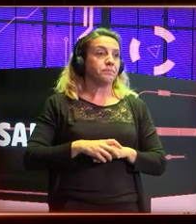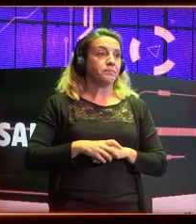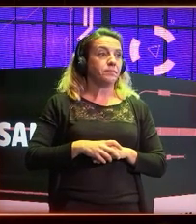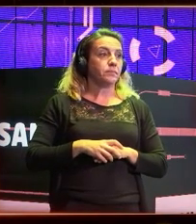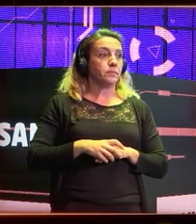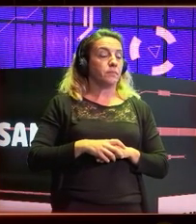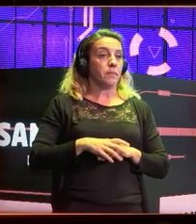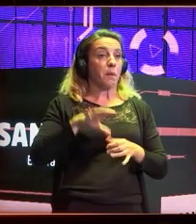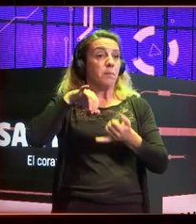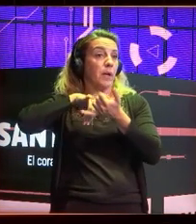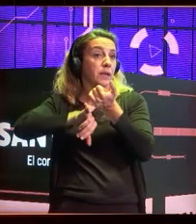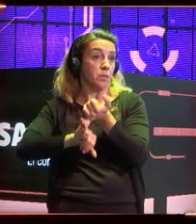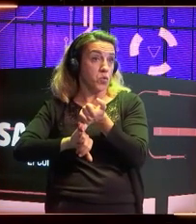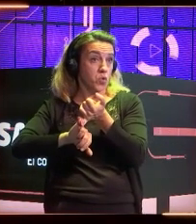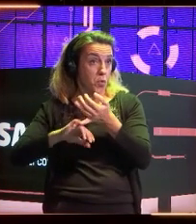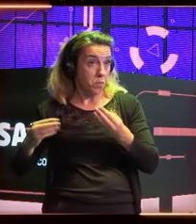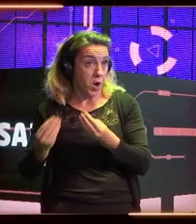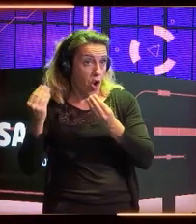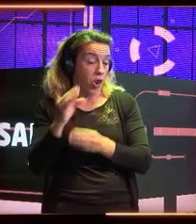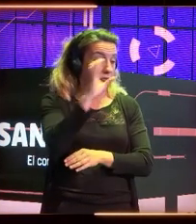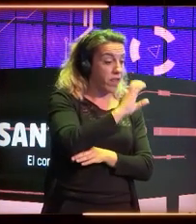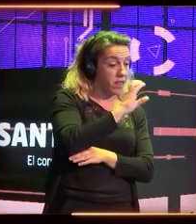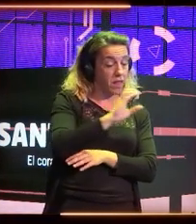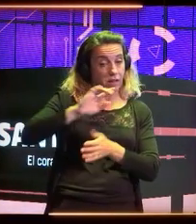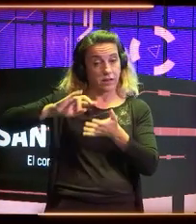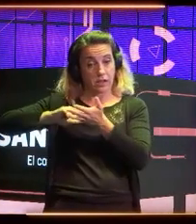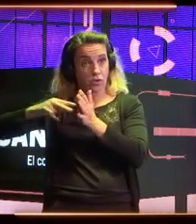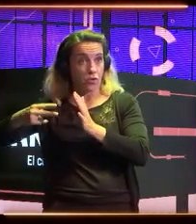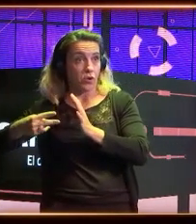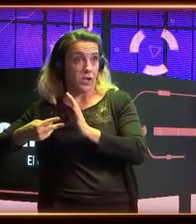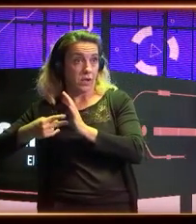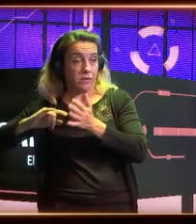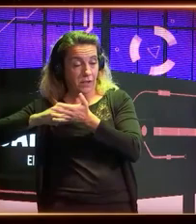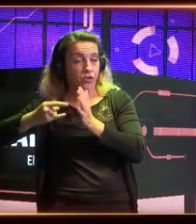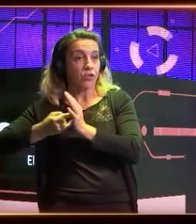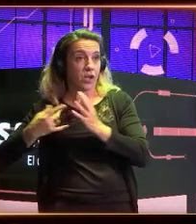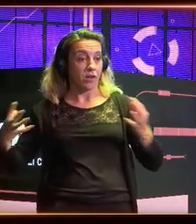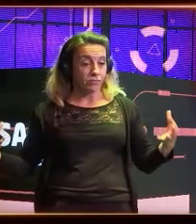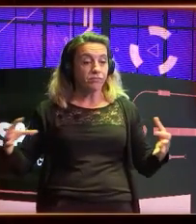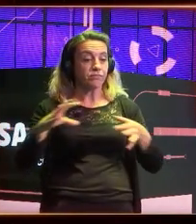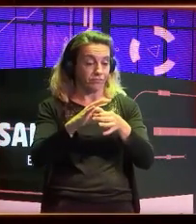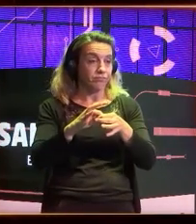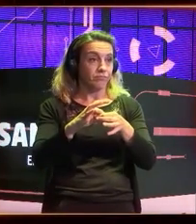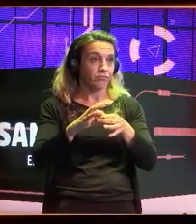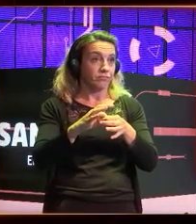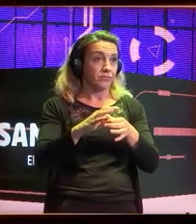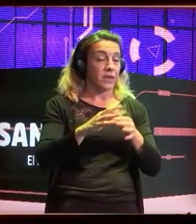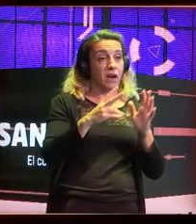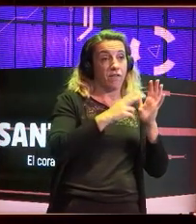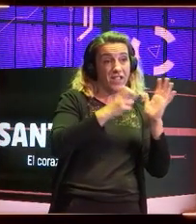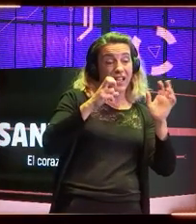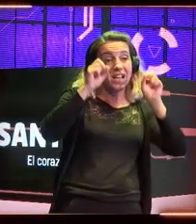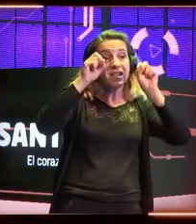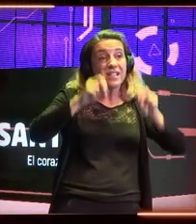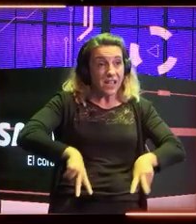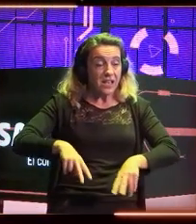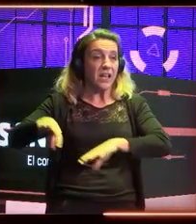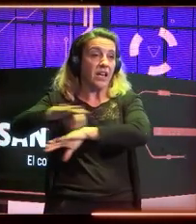hay mejor matrimonio que este de la ciencia y la tecnología y sí lo tengo que admitir la física sin ingeniería es pura